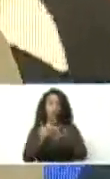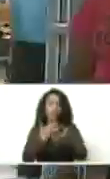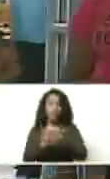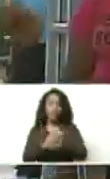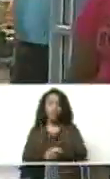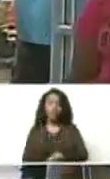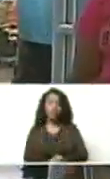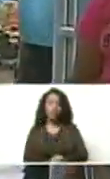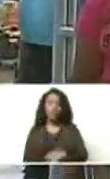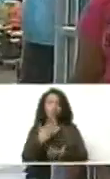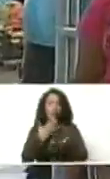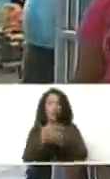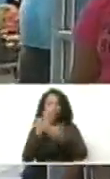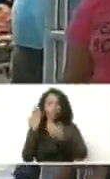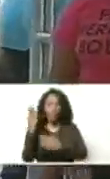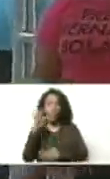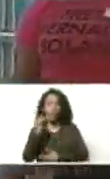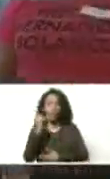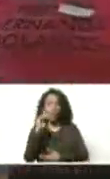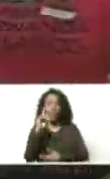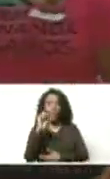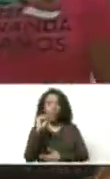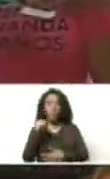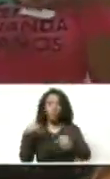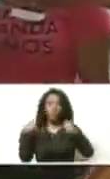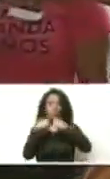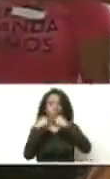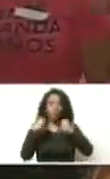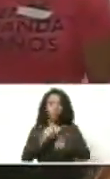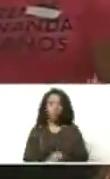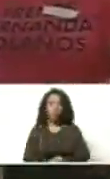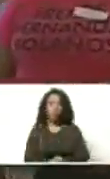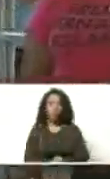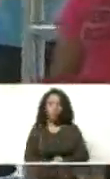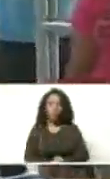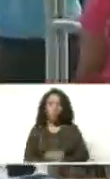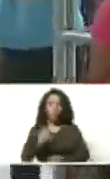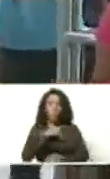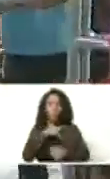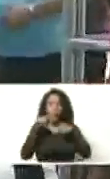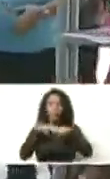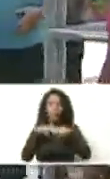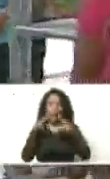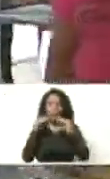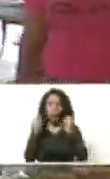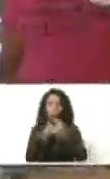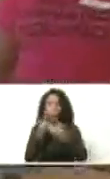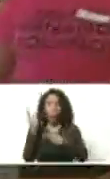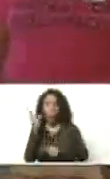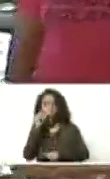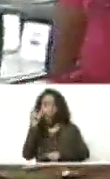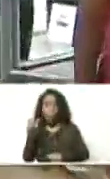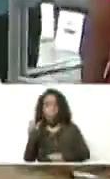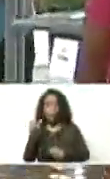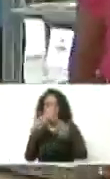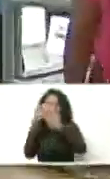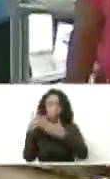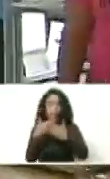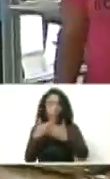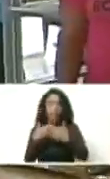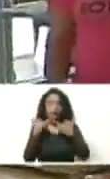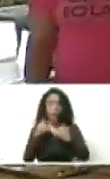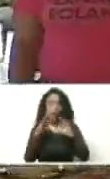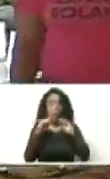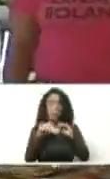Bueno, gracias a ti, Fidel. Chócala ahí, Fidel. Y si estábamos hablando con Fidel, ahora vamos a hablar con Simón. ¿Qué me